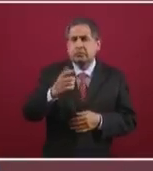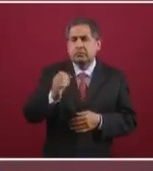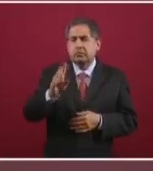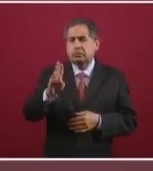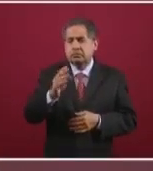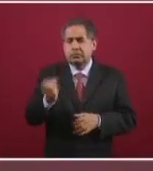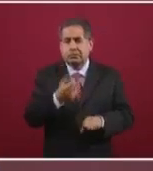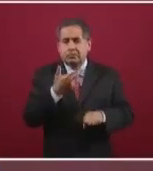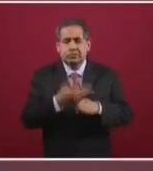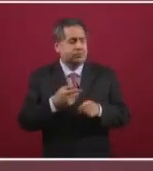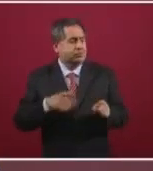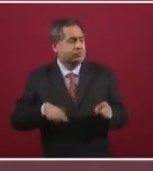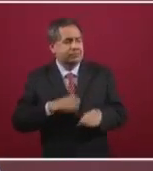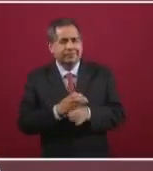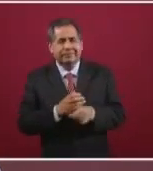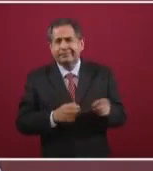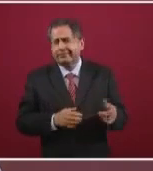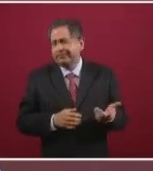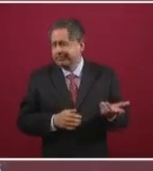imagínense,